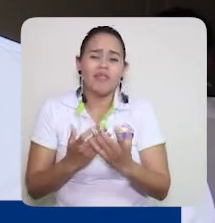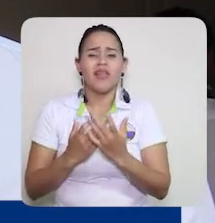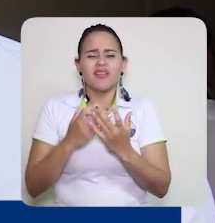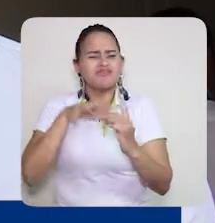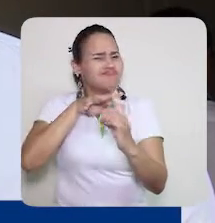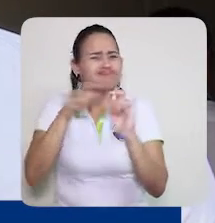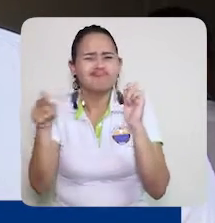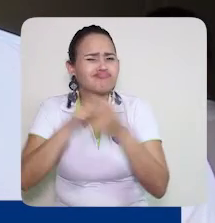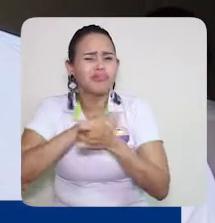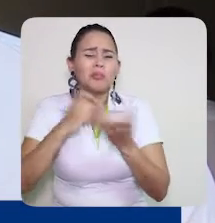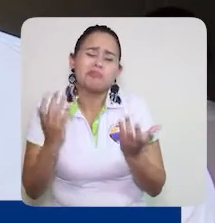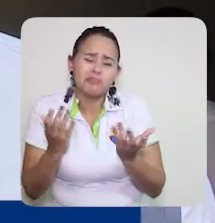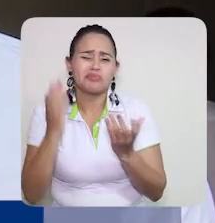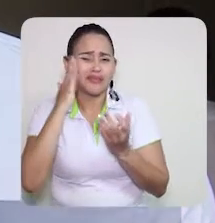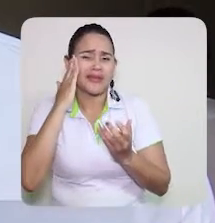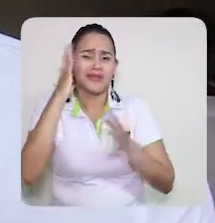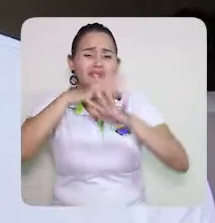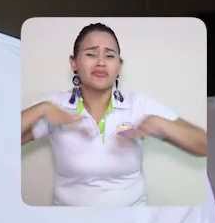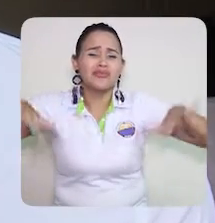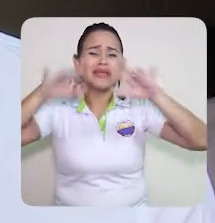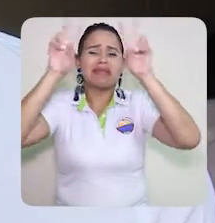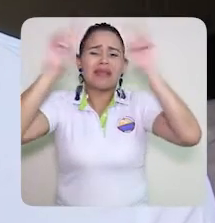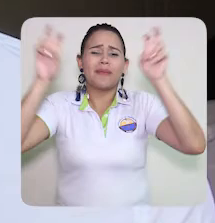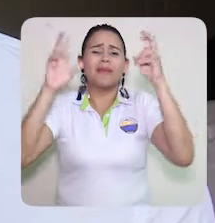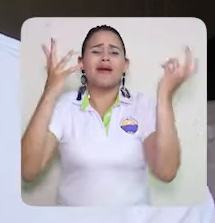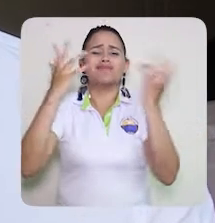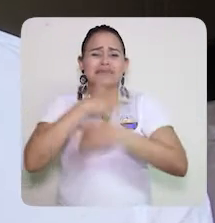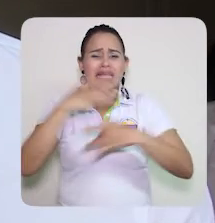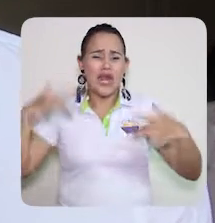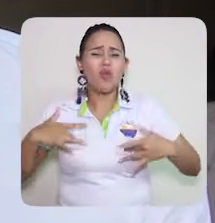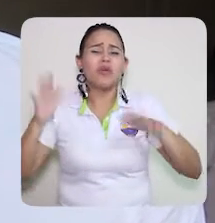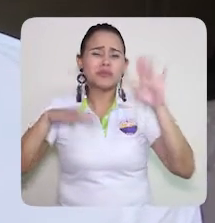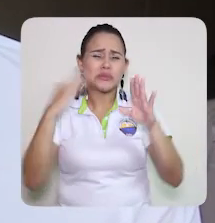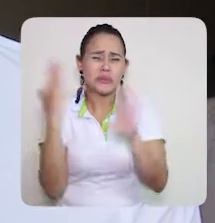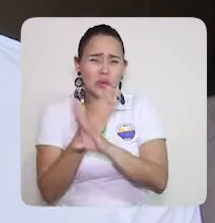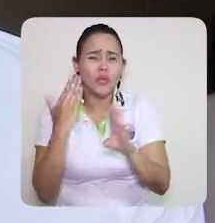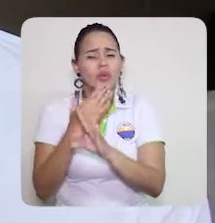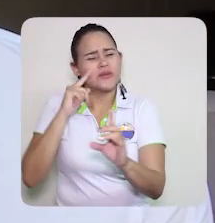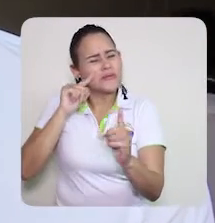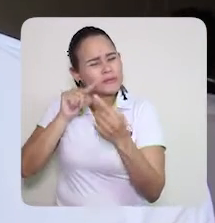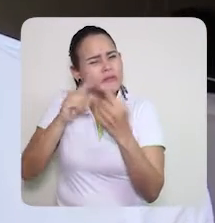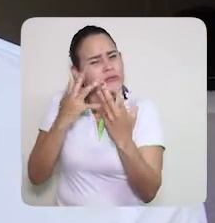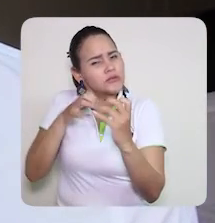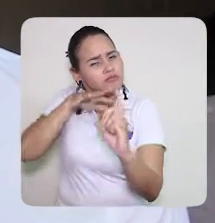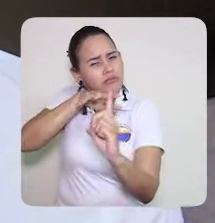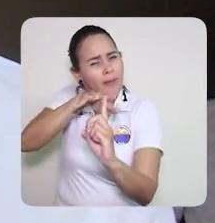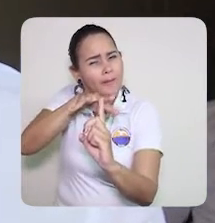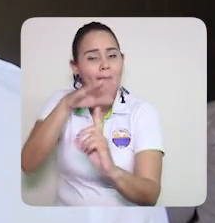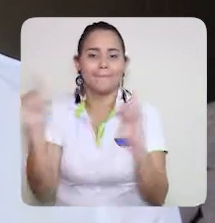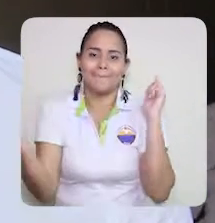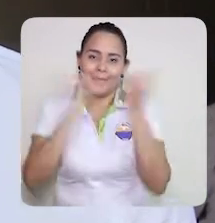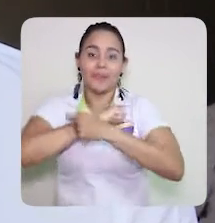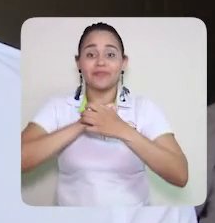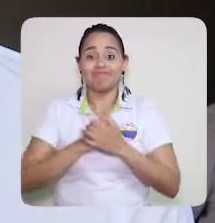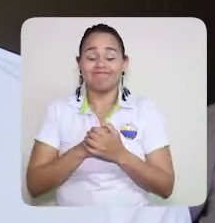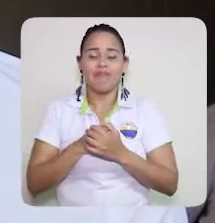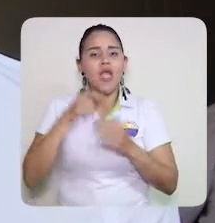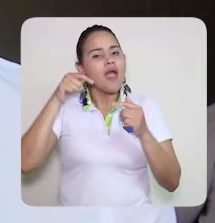de algunas problemáticas del campo de la salud. Y la universidad hoy tiene un interés específico en